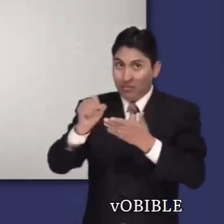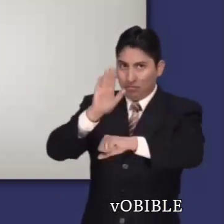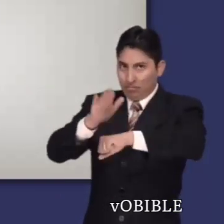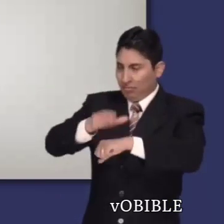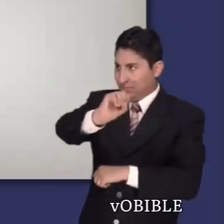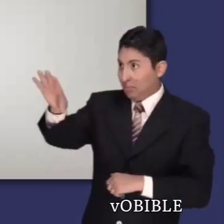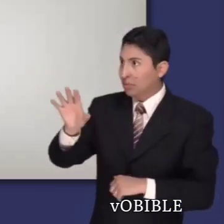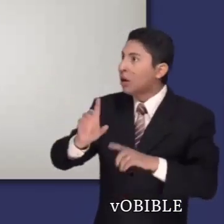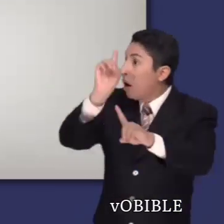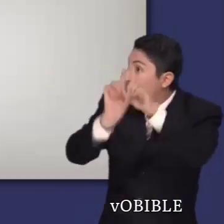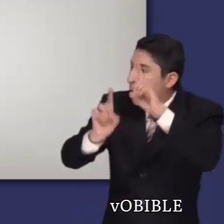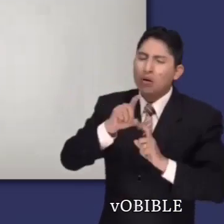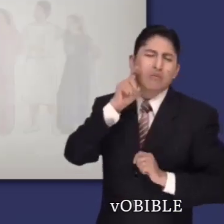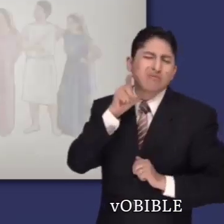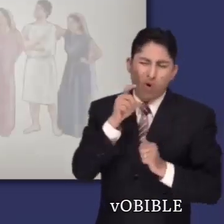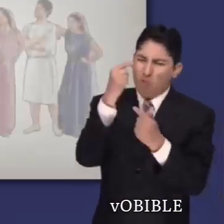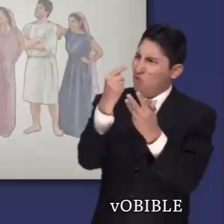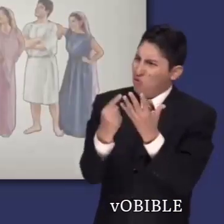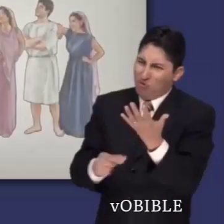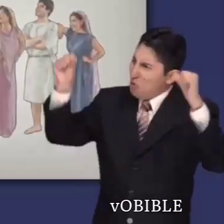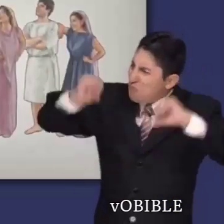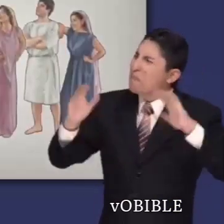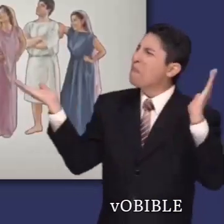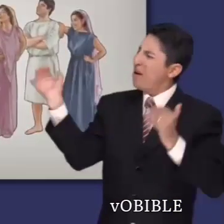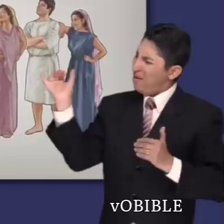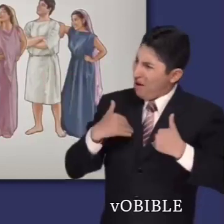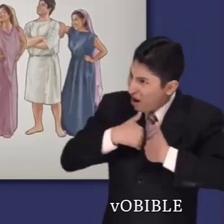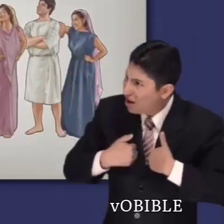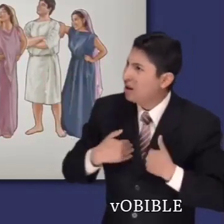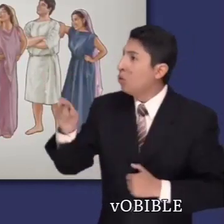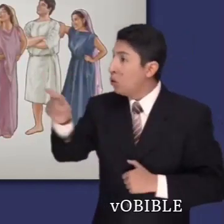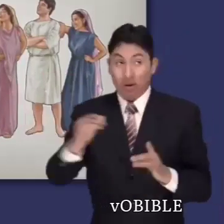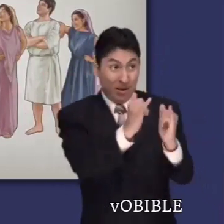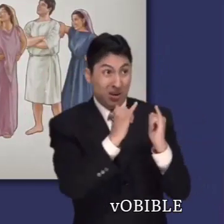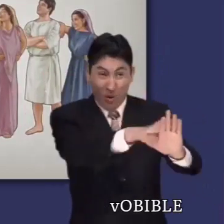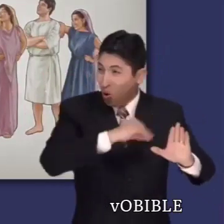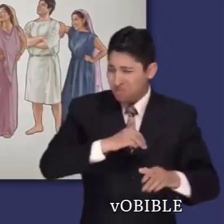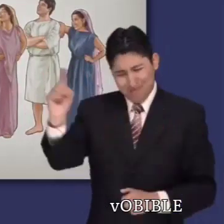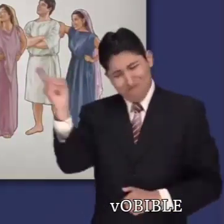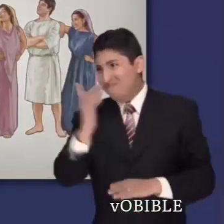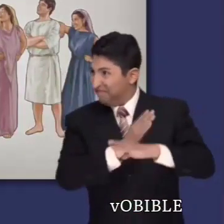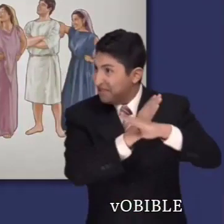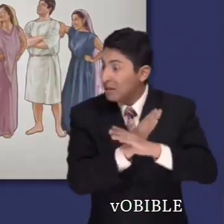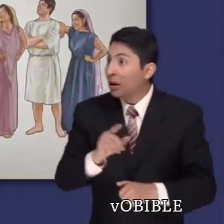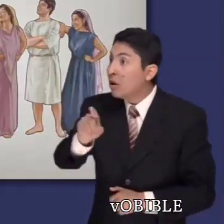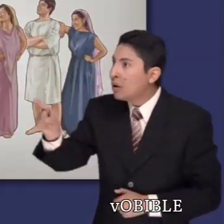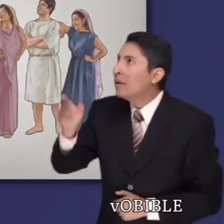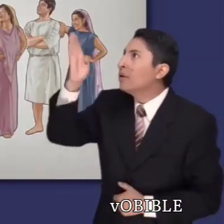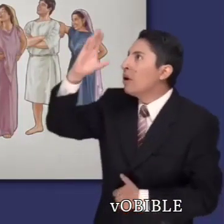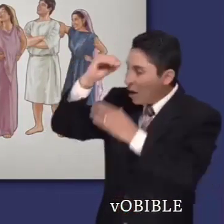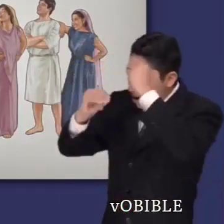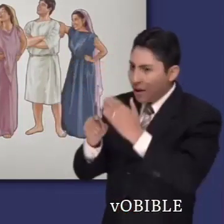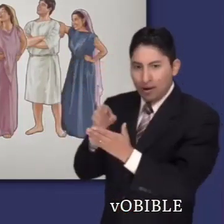surgido una situación peligrosa. Hombres inmorales y que actuaban como animales se habían metido disimuladamente en la